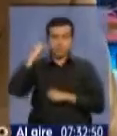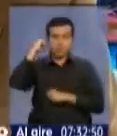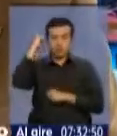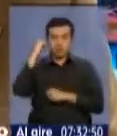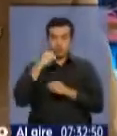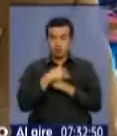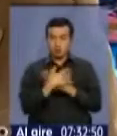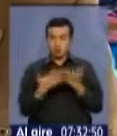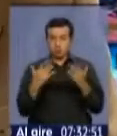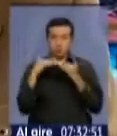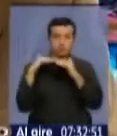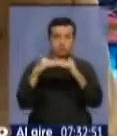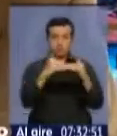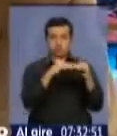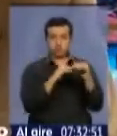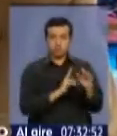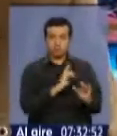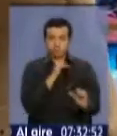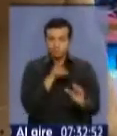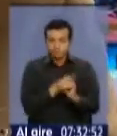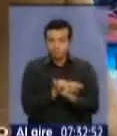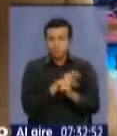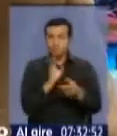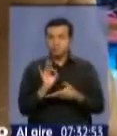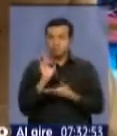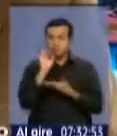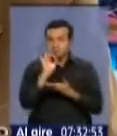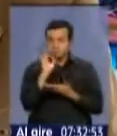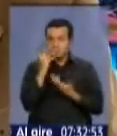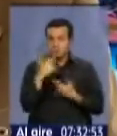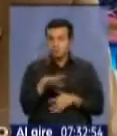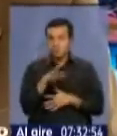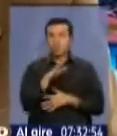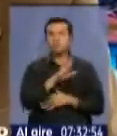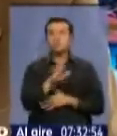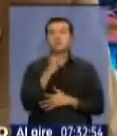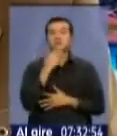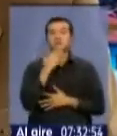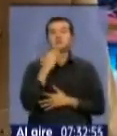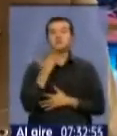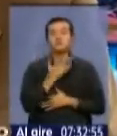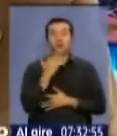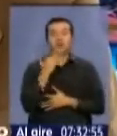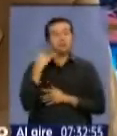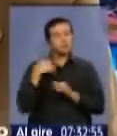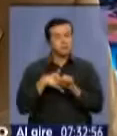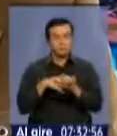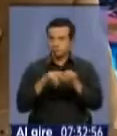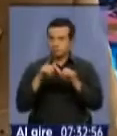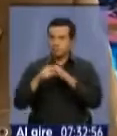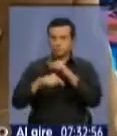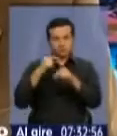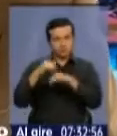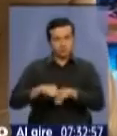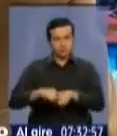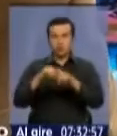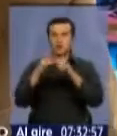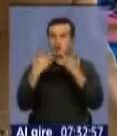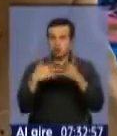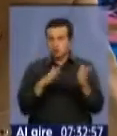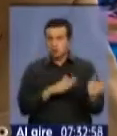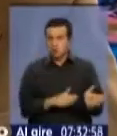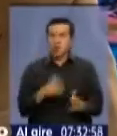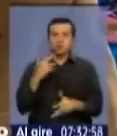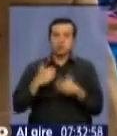se da dentro de una democracia participativa, no solo representativa, tiene que darse y tiene que mantenerse, pero que sí, se ve en la práctica que ha